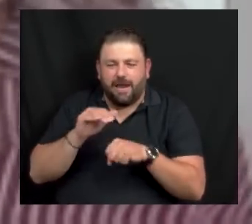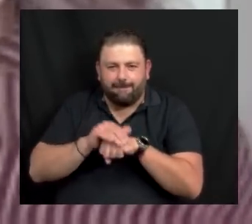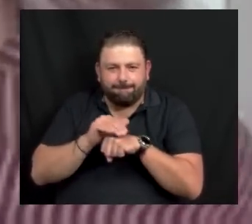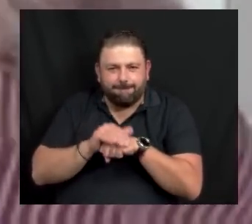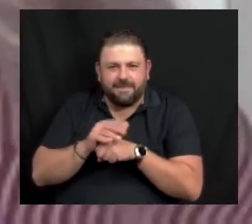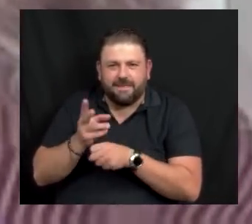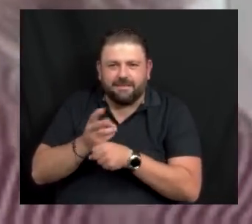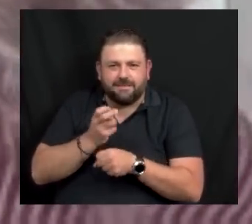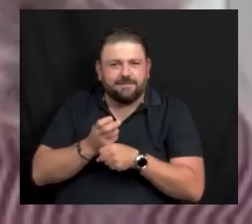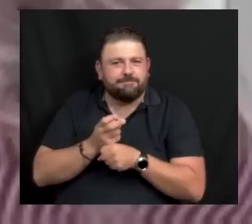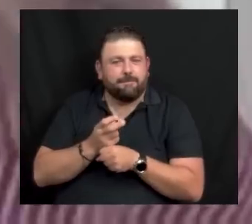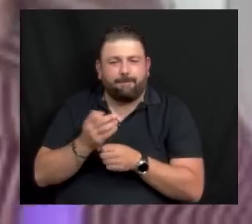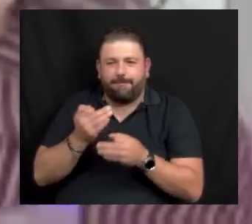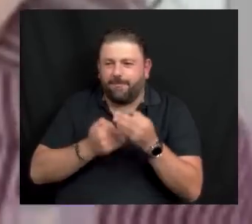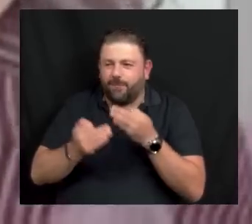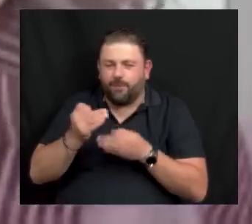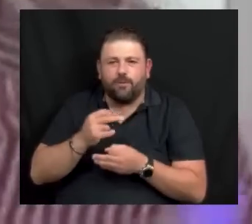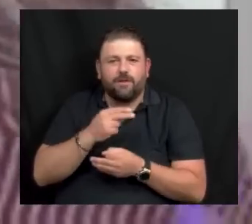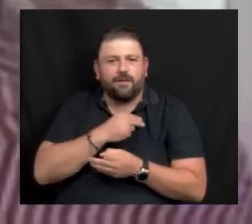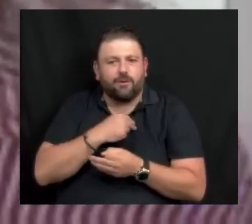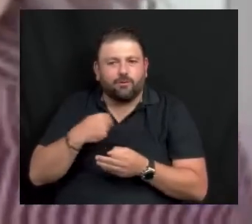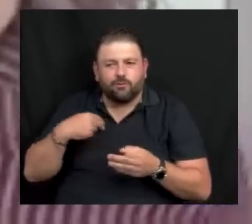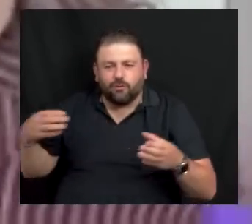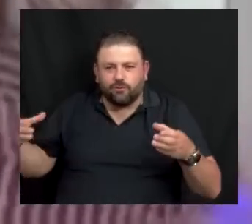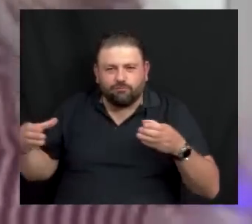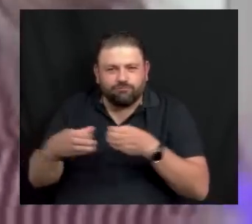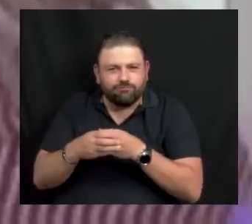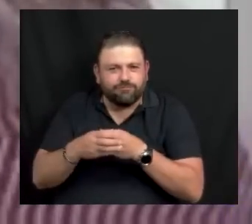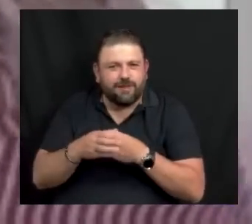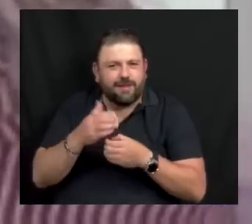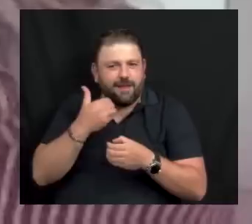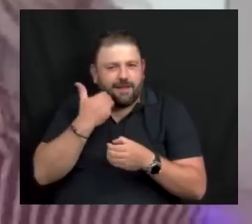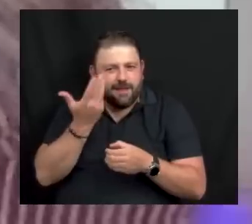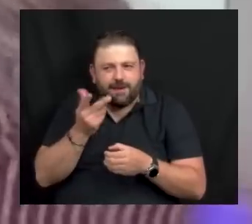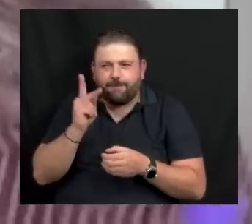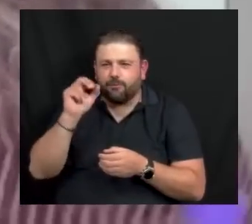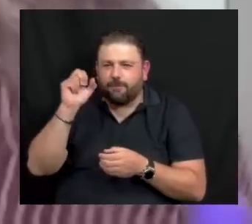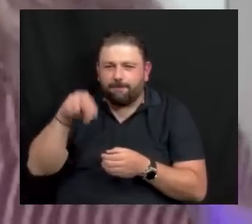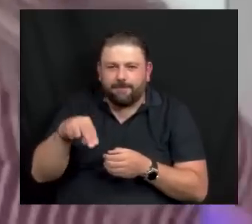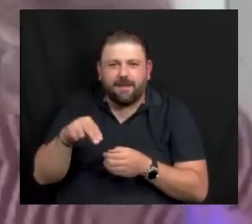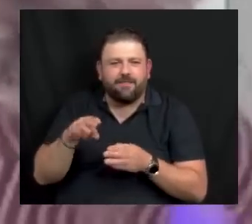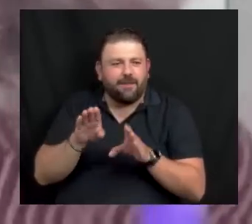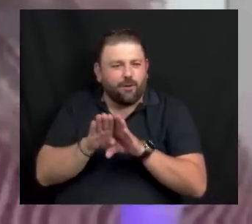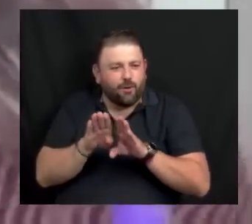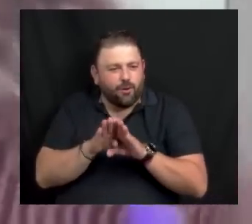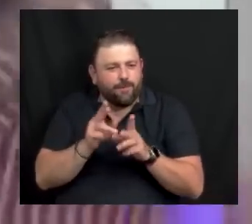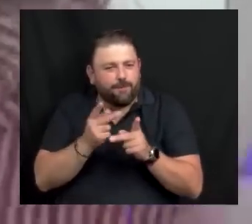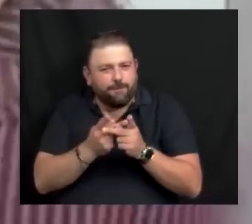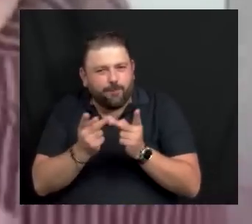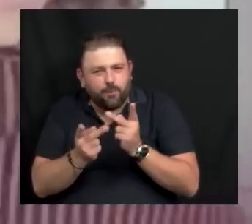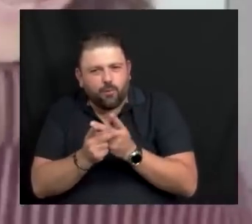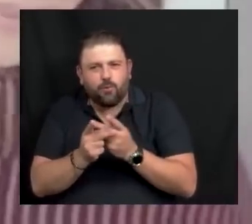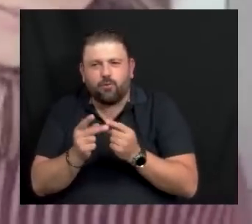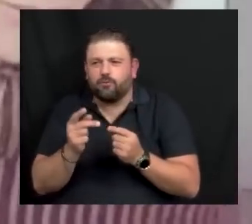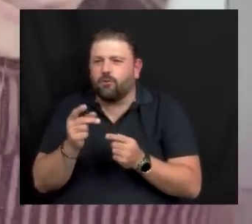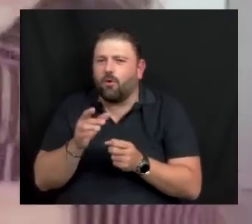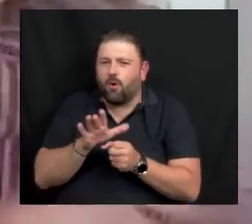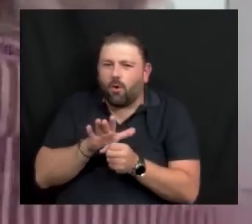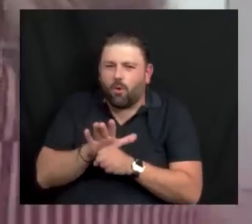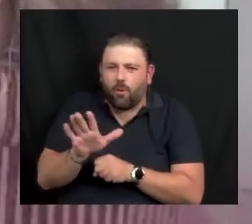queremos que nos hagas todo un plan de tomas de producto, sí, de cremas, de esto, cómo me puedo cuidar yo, cómo ella,